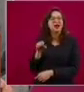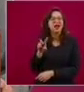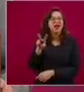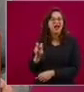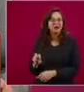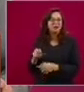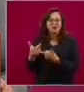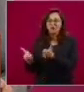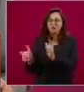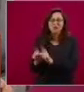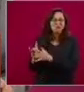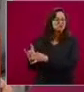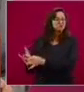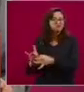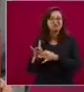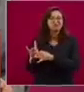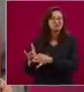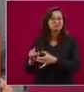quien